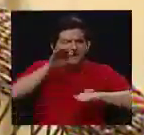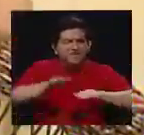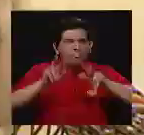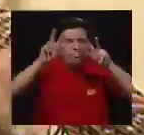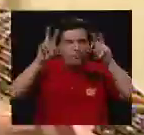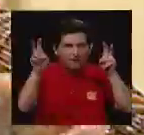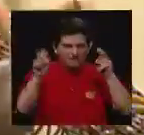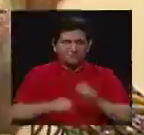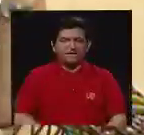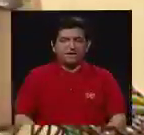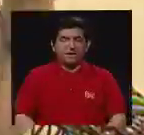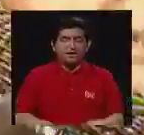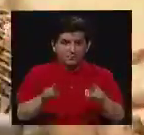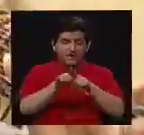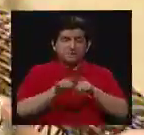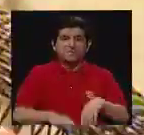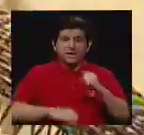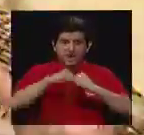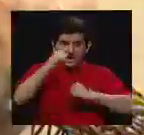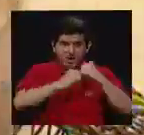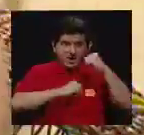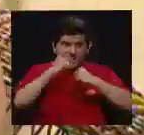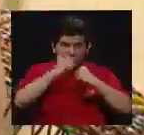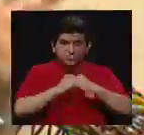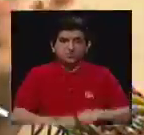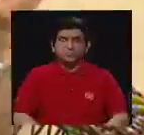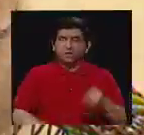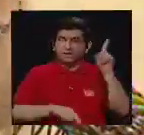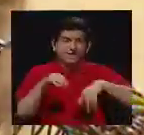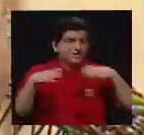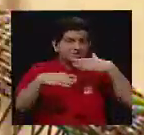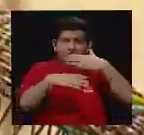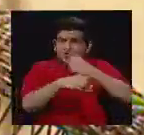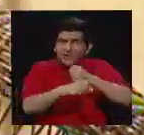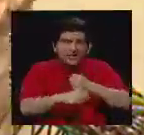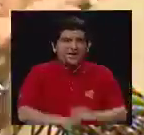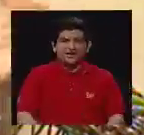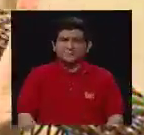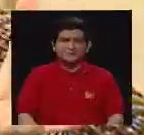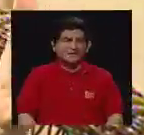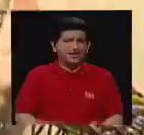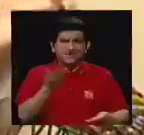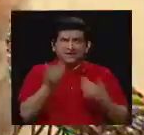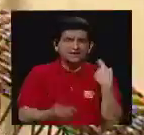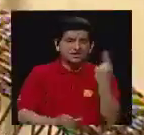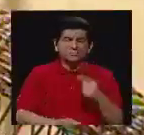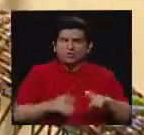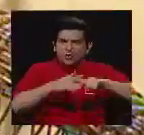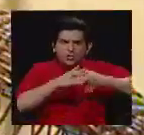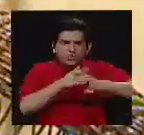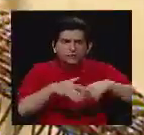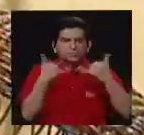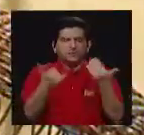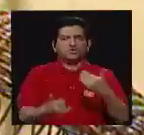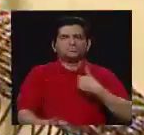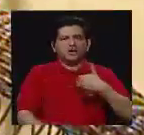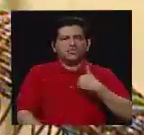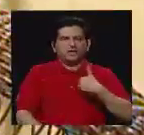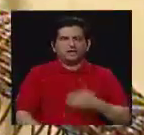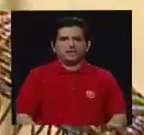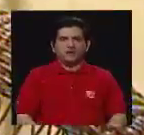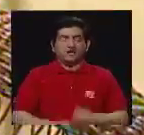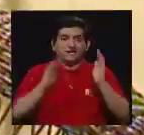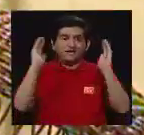hay estructuras ciclópeas que no se pueden realizar, no se pueden realizar más que con instrumentos que tenemos